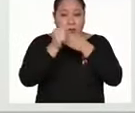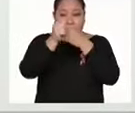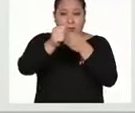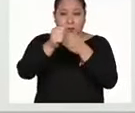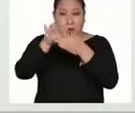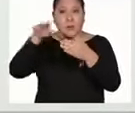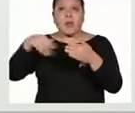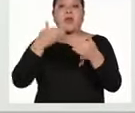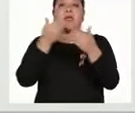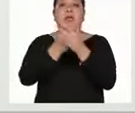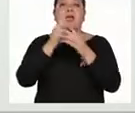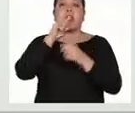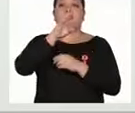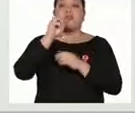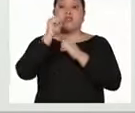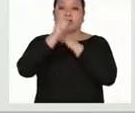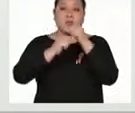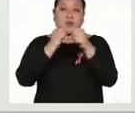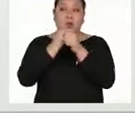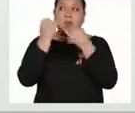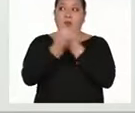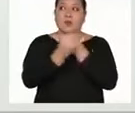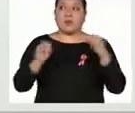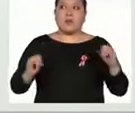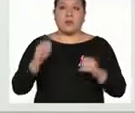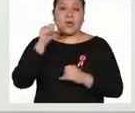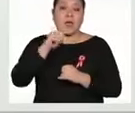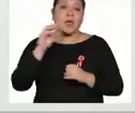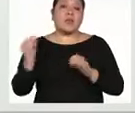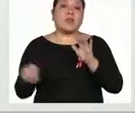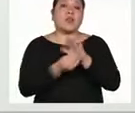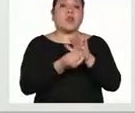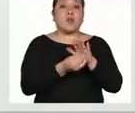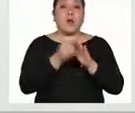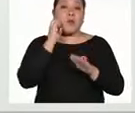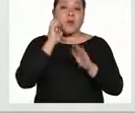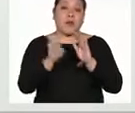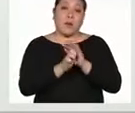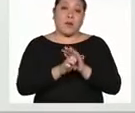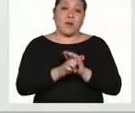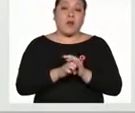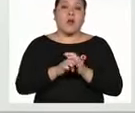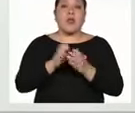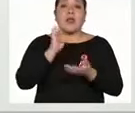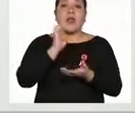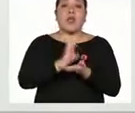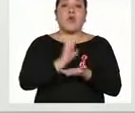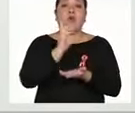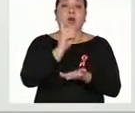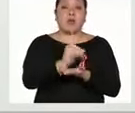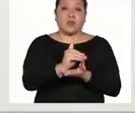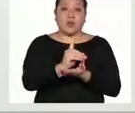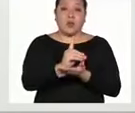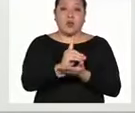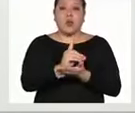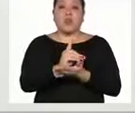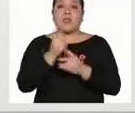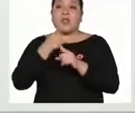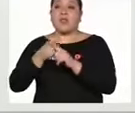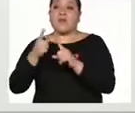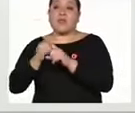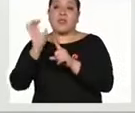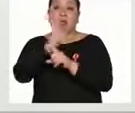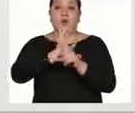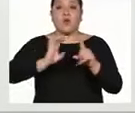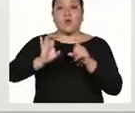nuestros 200 años de independencia. Está incluida, por ejemplo, la educación intercultural bilingüe, que tiene